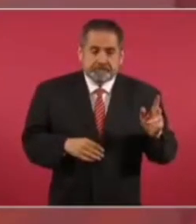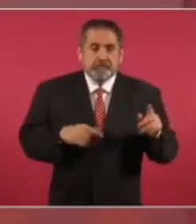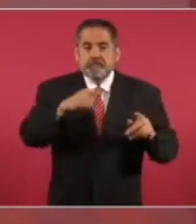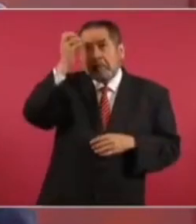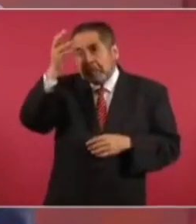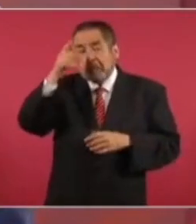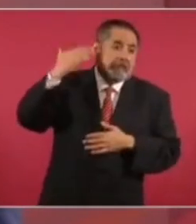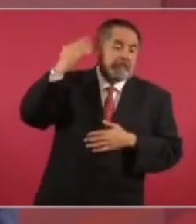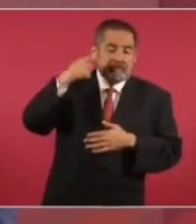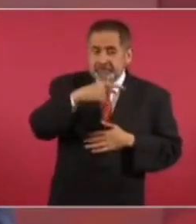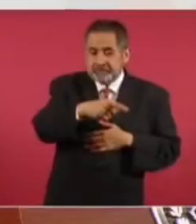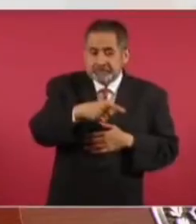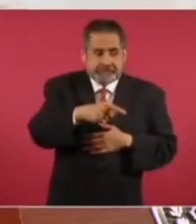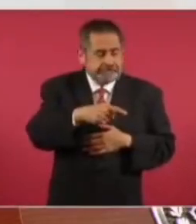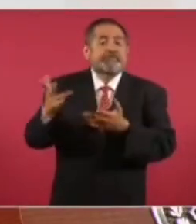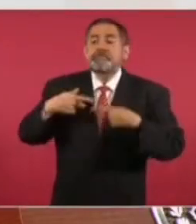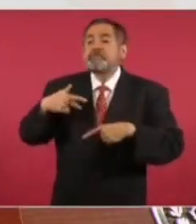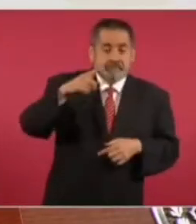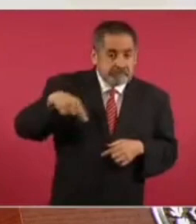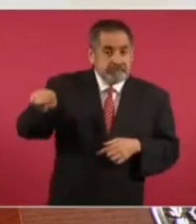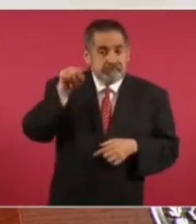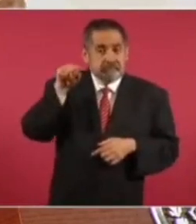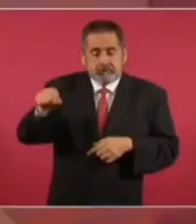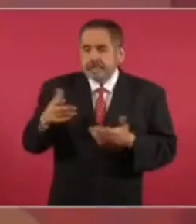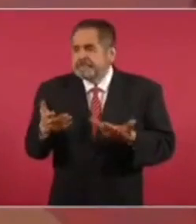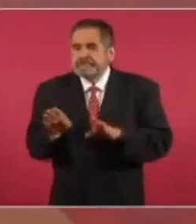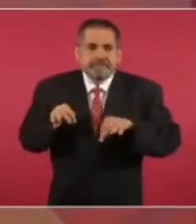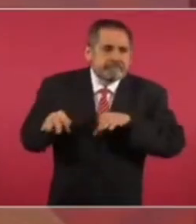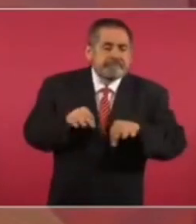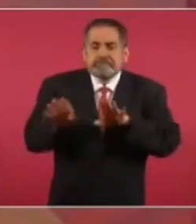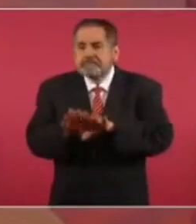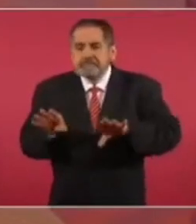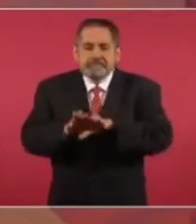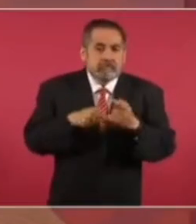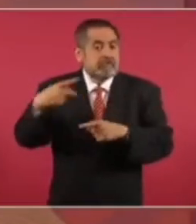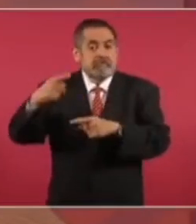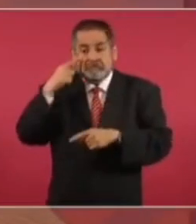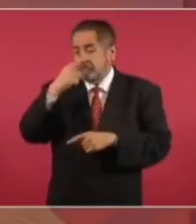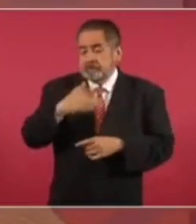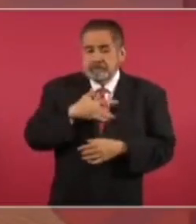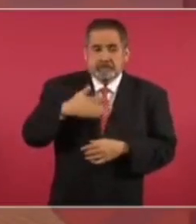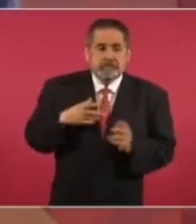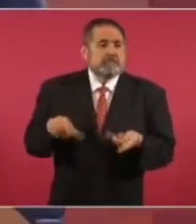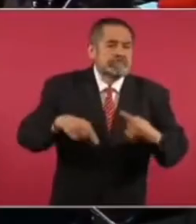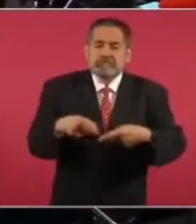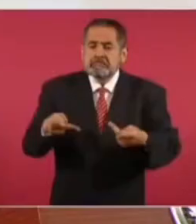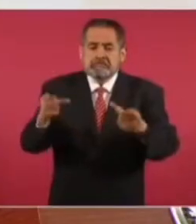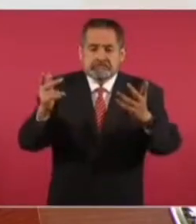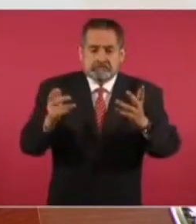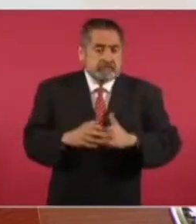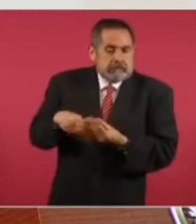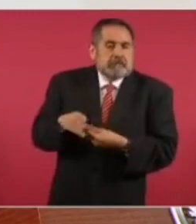les olvida de que si no ha sido por la gente que empezó a buscarse la vida como podía, a salir a vender a la calle. Y